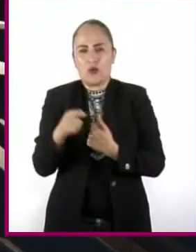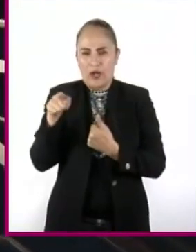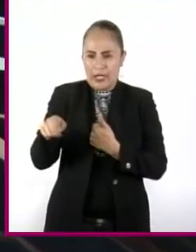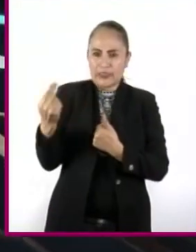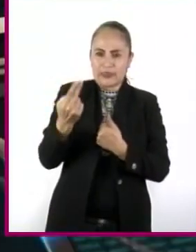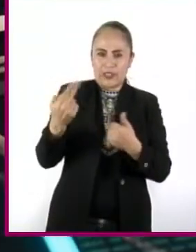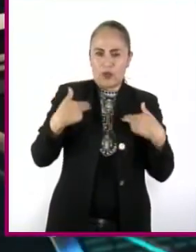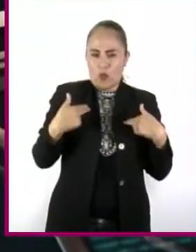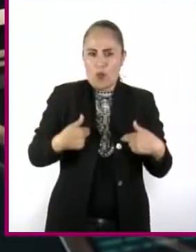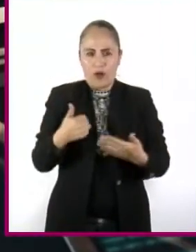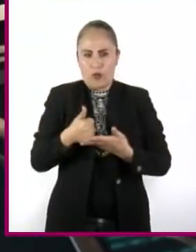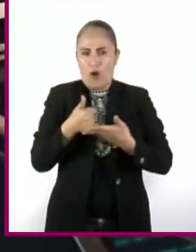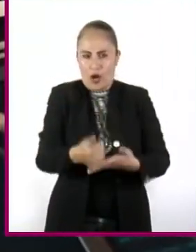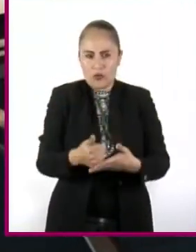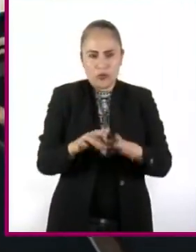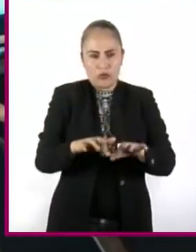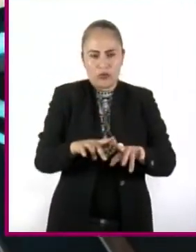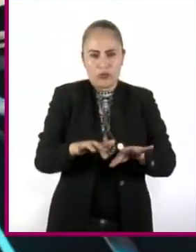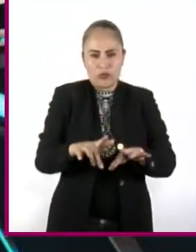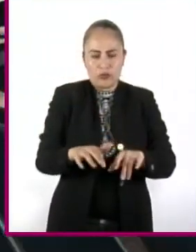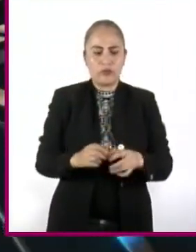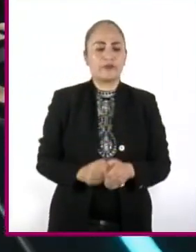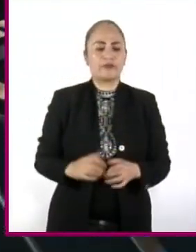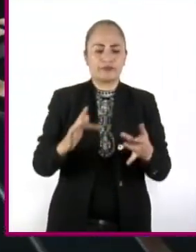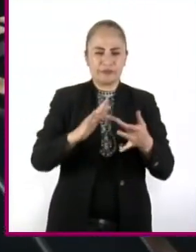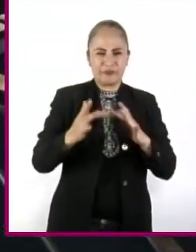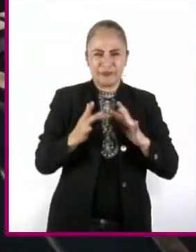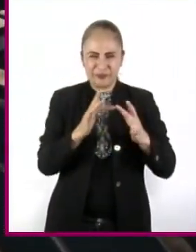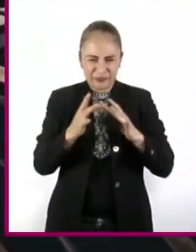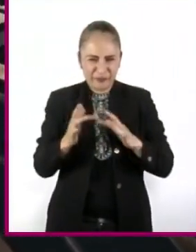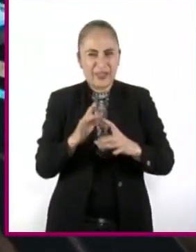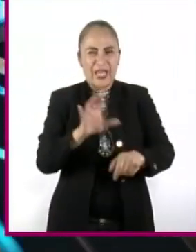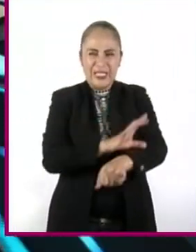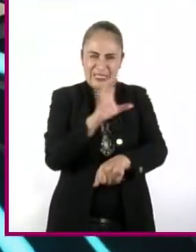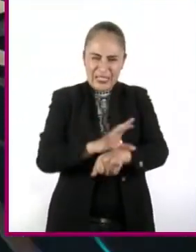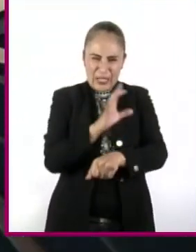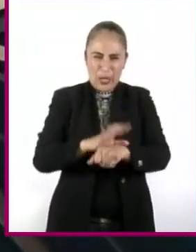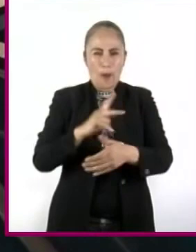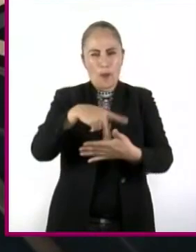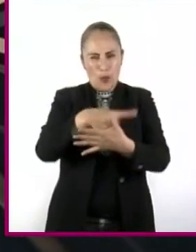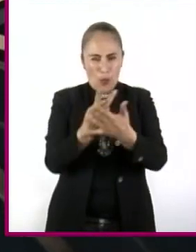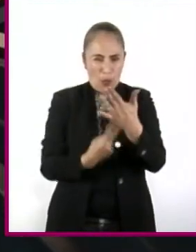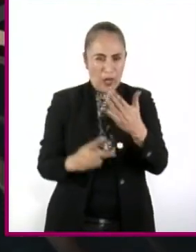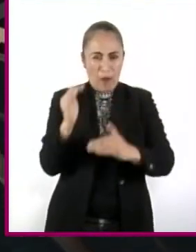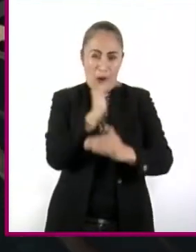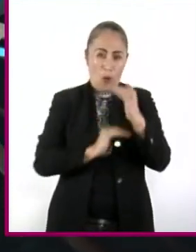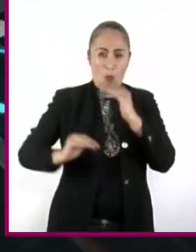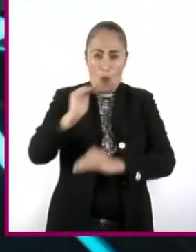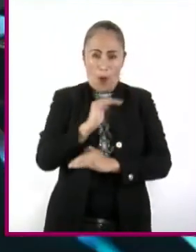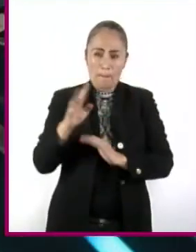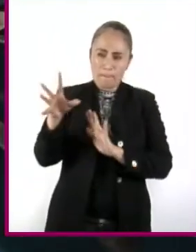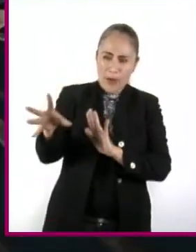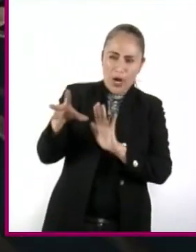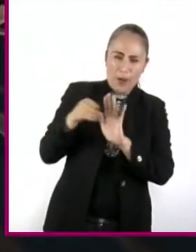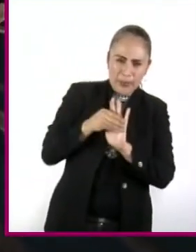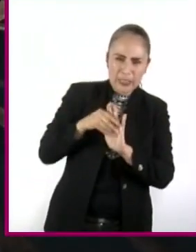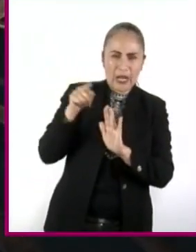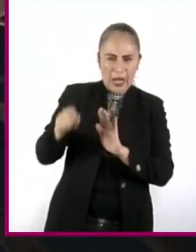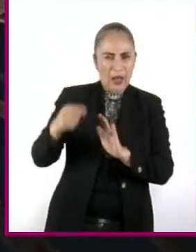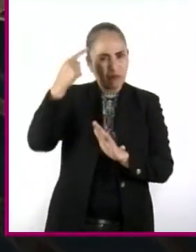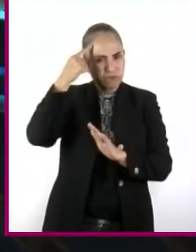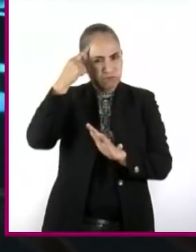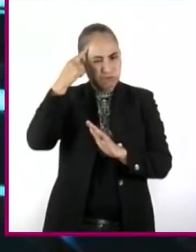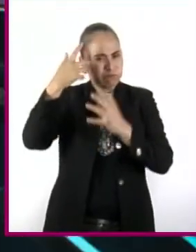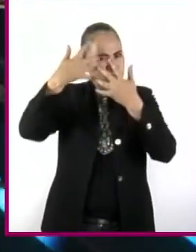inteligencia humana. Mediante circuitos electrónicos y programas avanzados, se busca imitar procesos similares a los